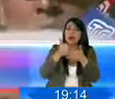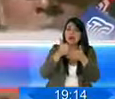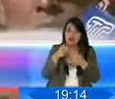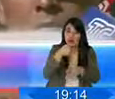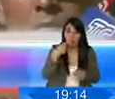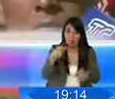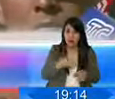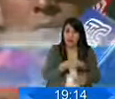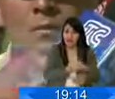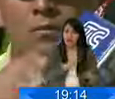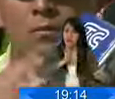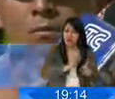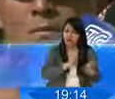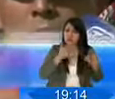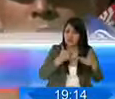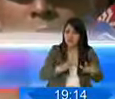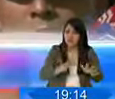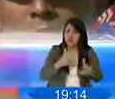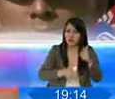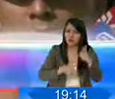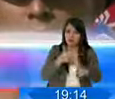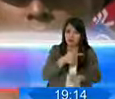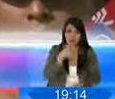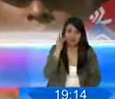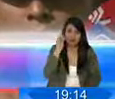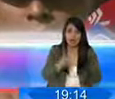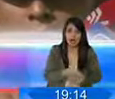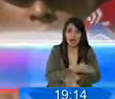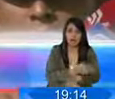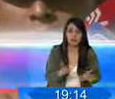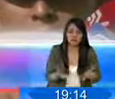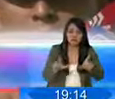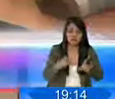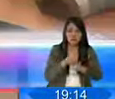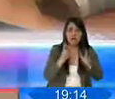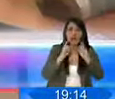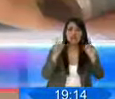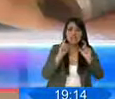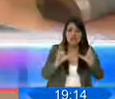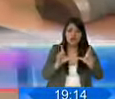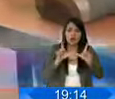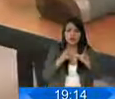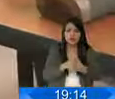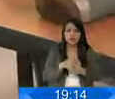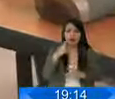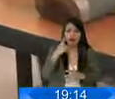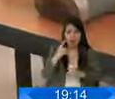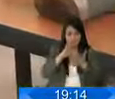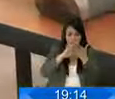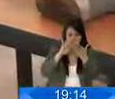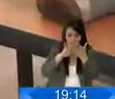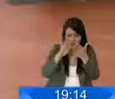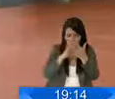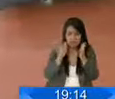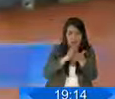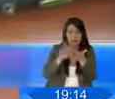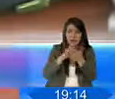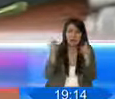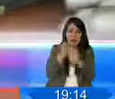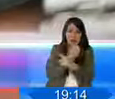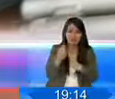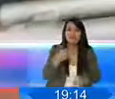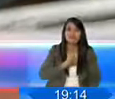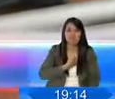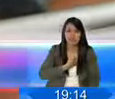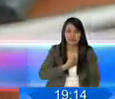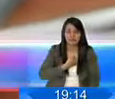La señora, según los antecedentes, tiene boleta de auxilio en contra de este señor. El hombre como que se arrepintió de sus errores y de forma